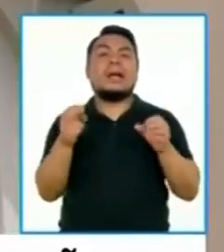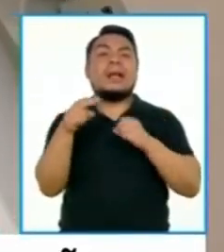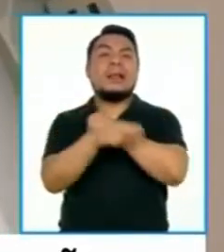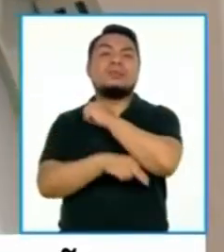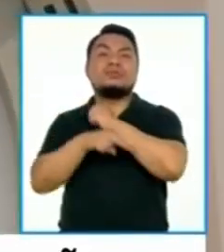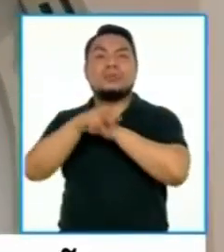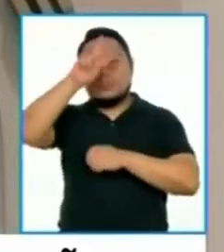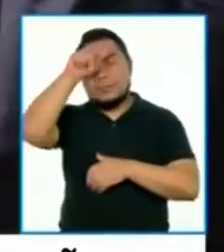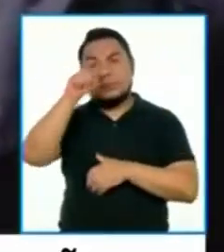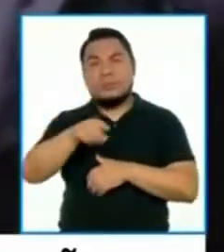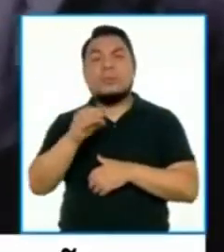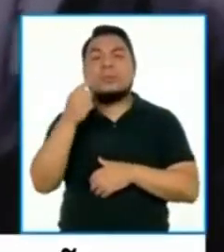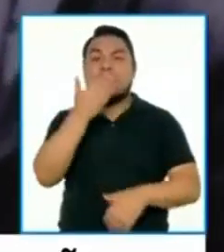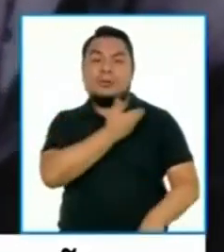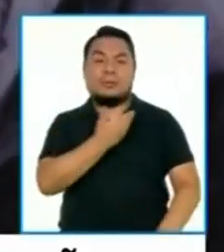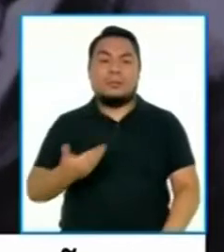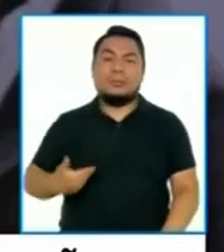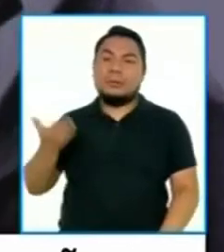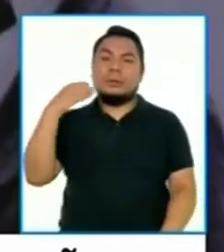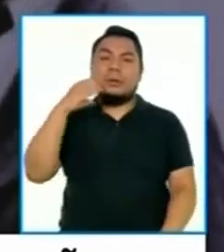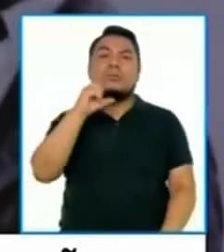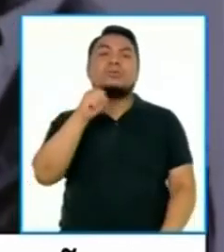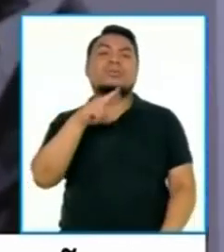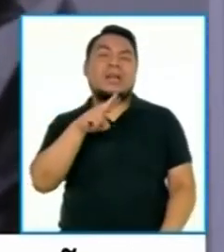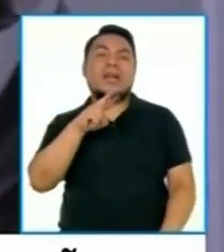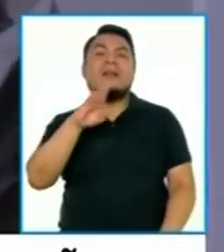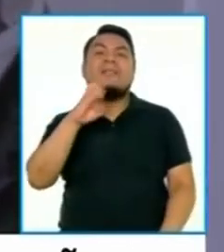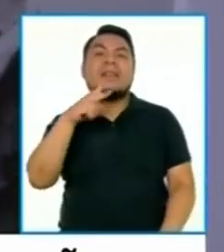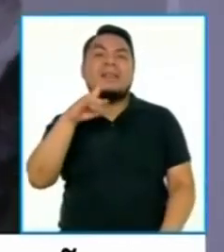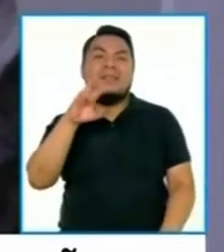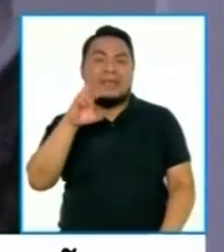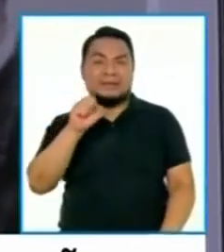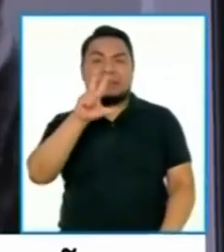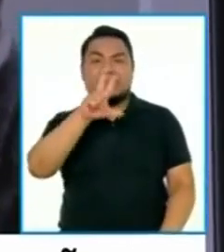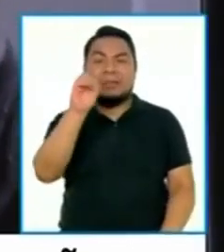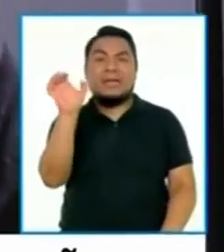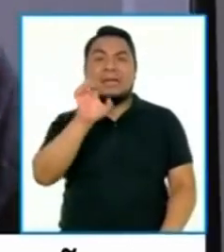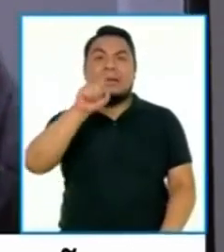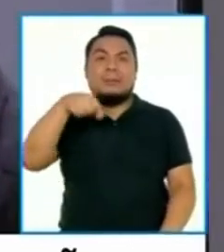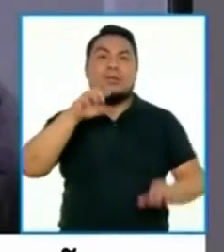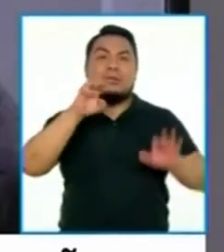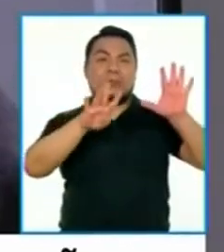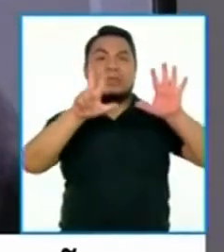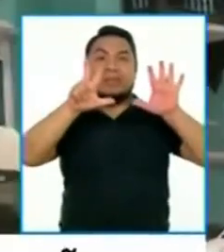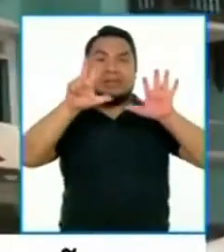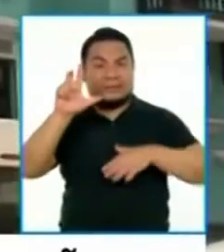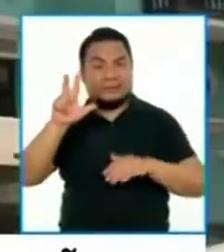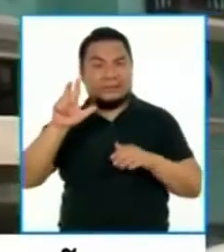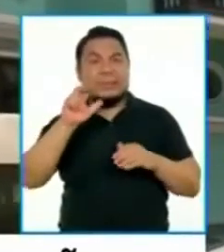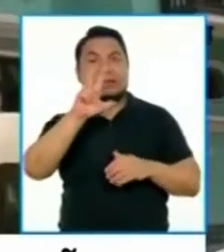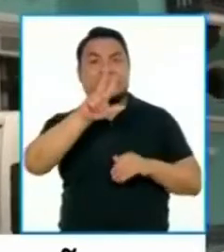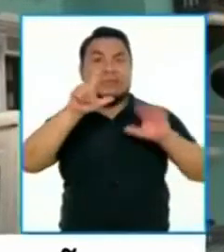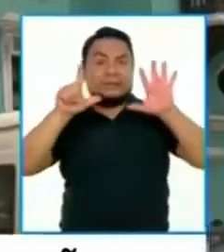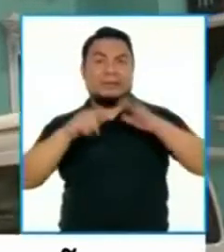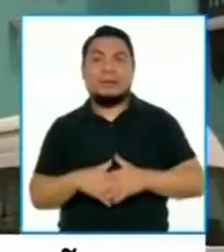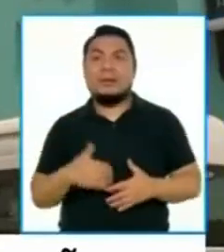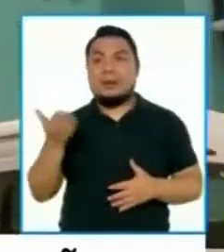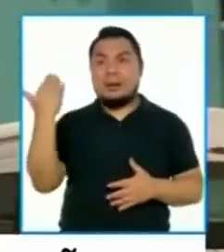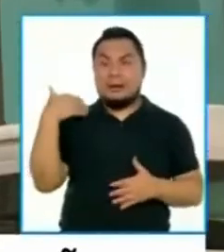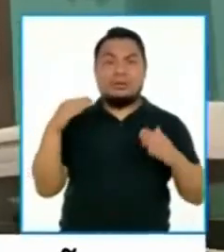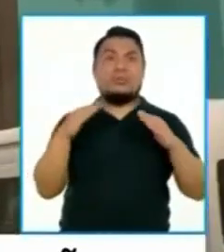Nacional del Perú, por el presidente Óscar R. Benavides, el 30 de enero de 1937. Su sede de estilo